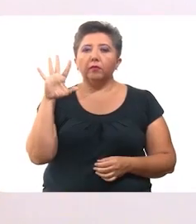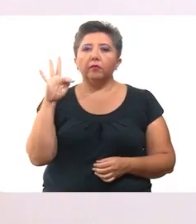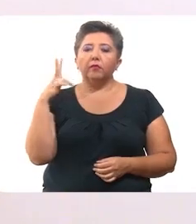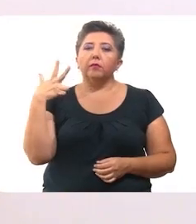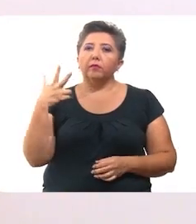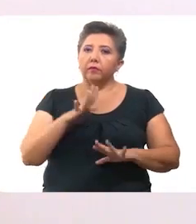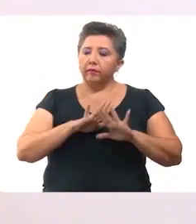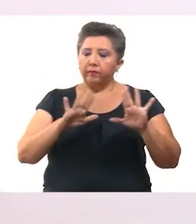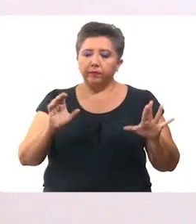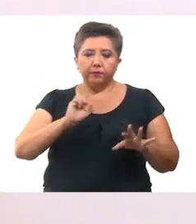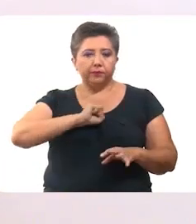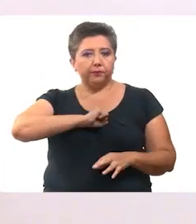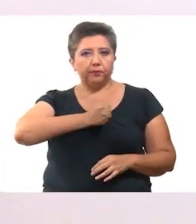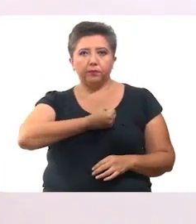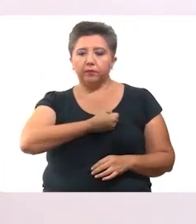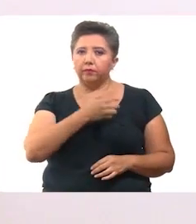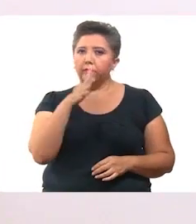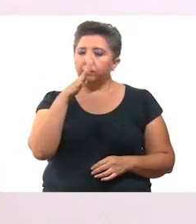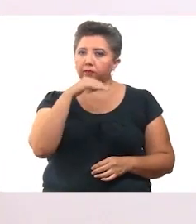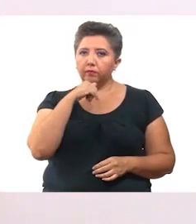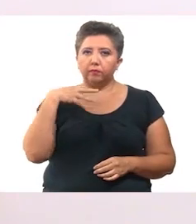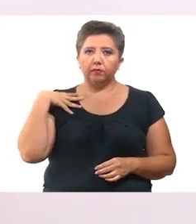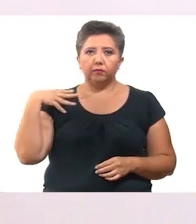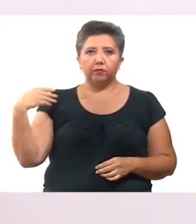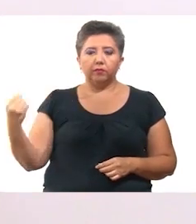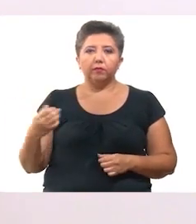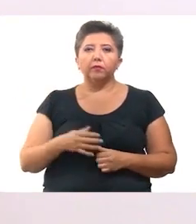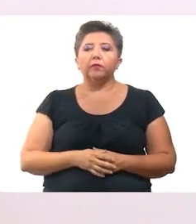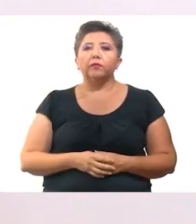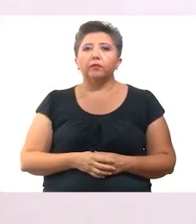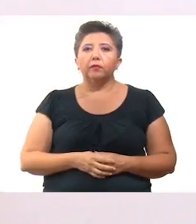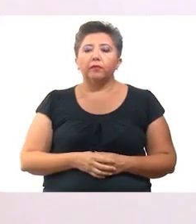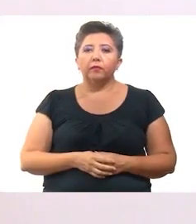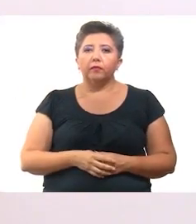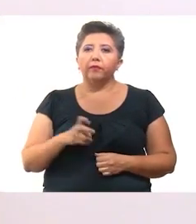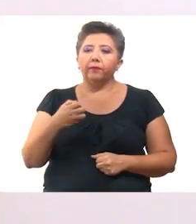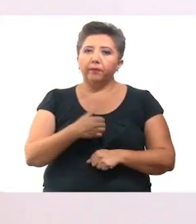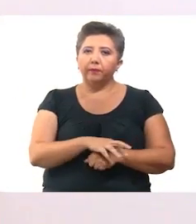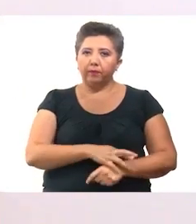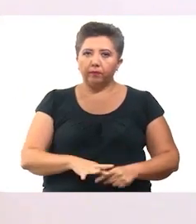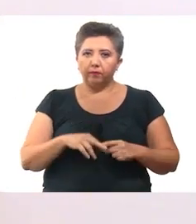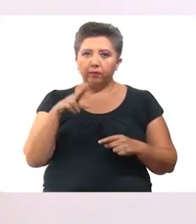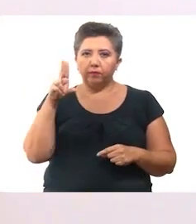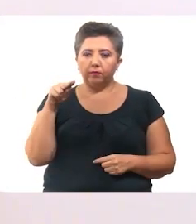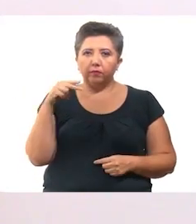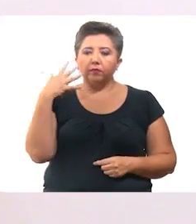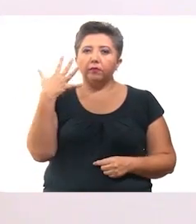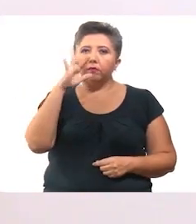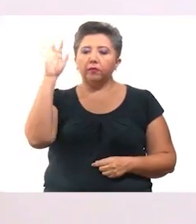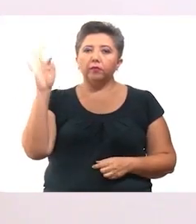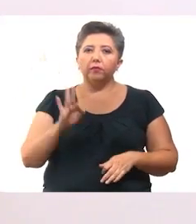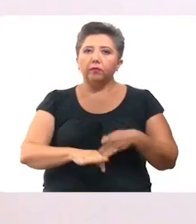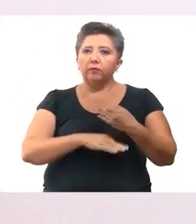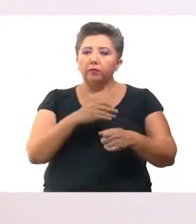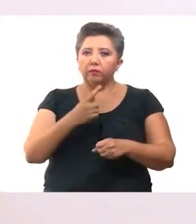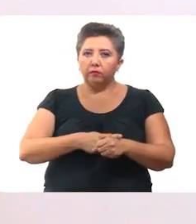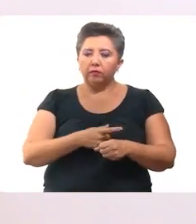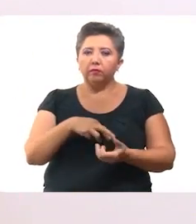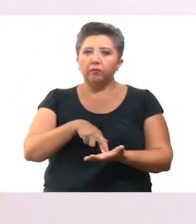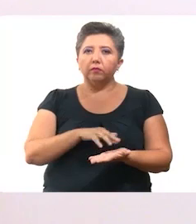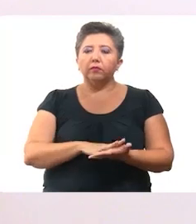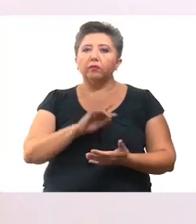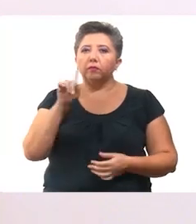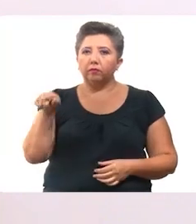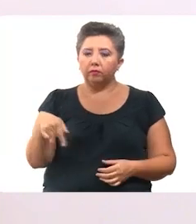43.548 pacientes ya se recuperaron, no presentan síntomas ni pueden contagiar. Esta cifra representa el 85% del total de